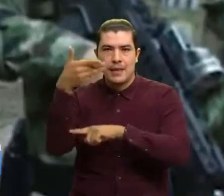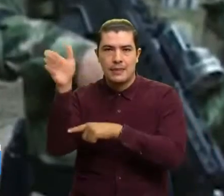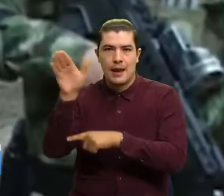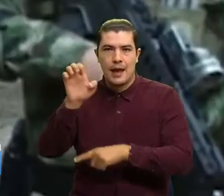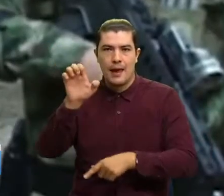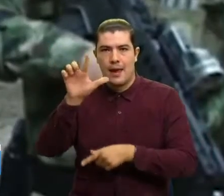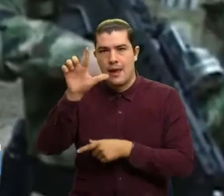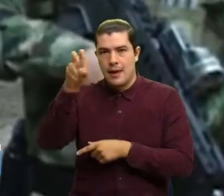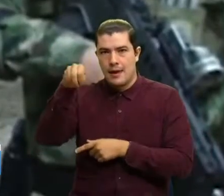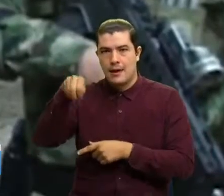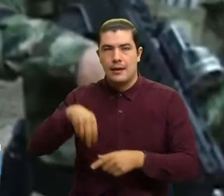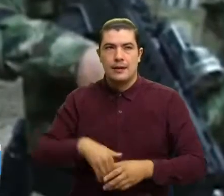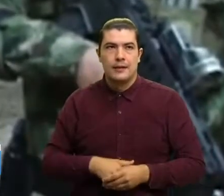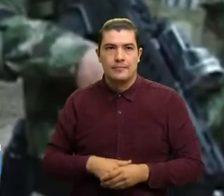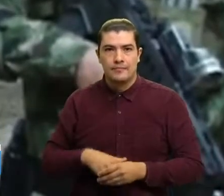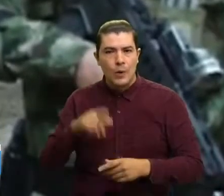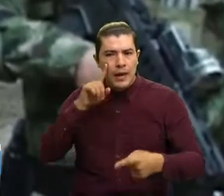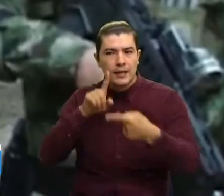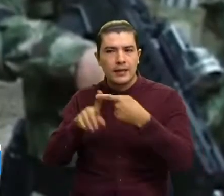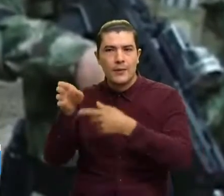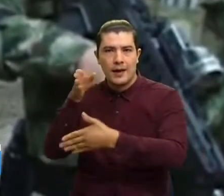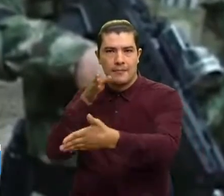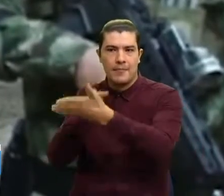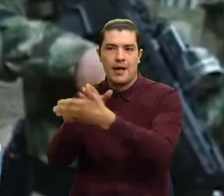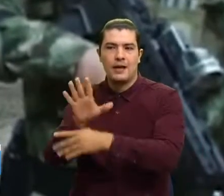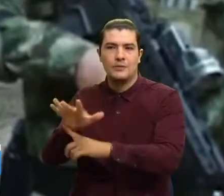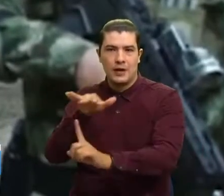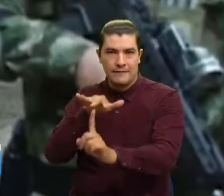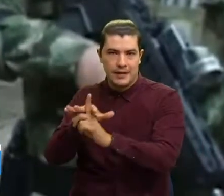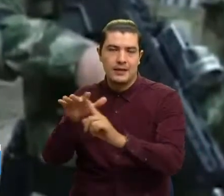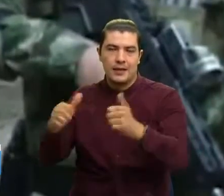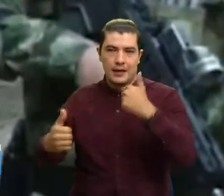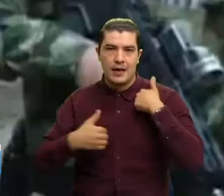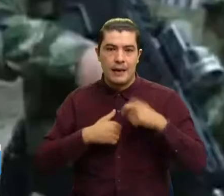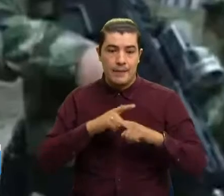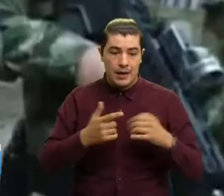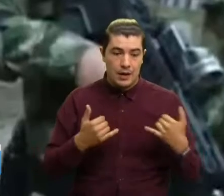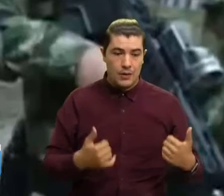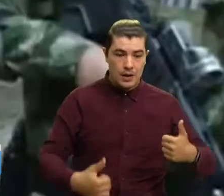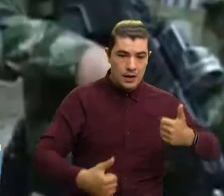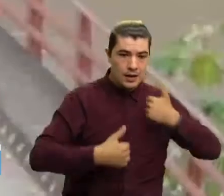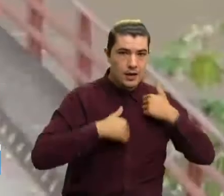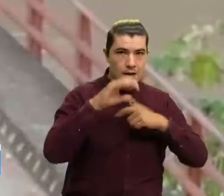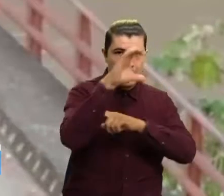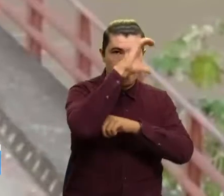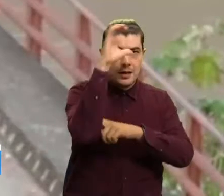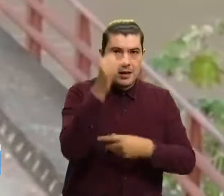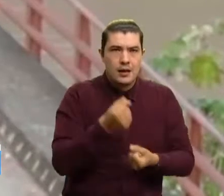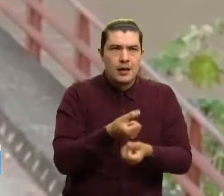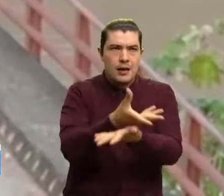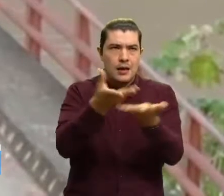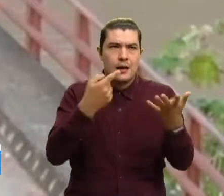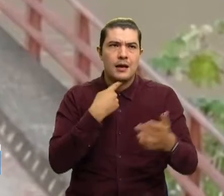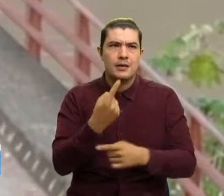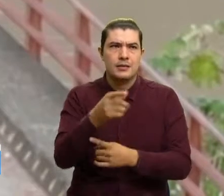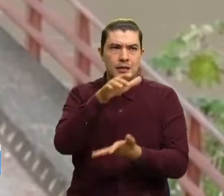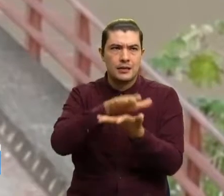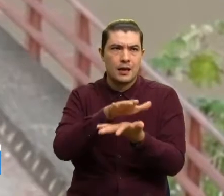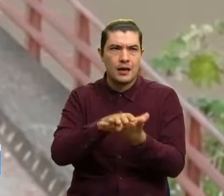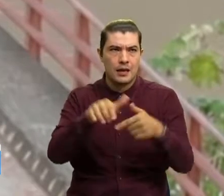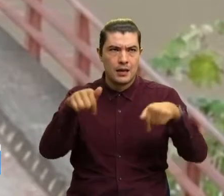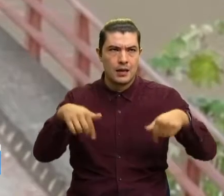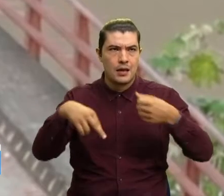contra las tropas. Hoy, los soldados de Colombia estamos dando parte de tranquilidad para toda la región del